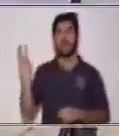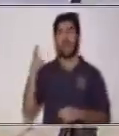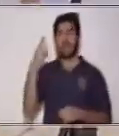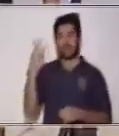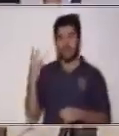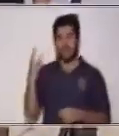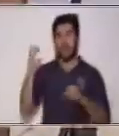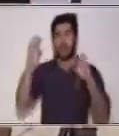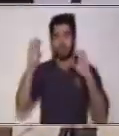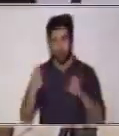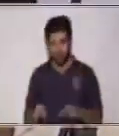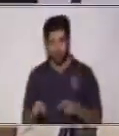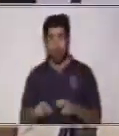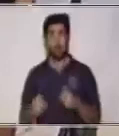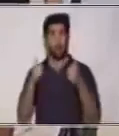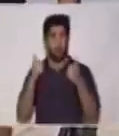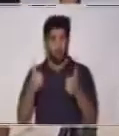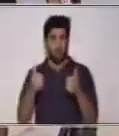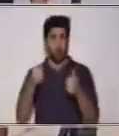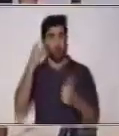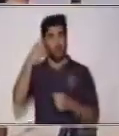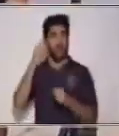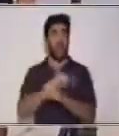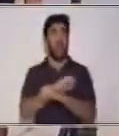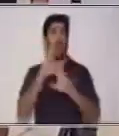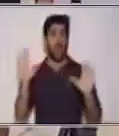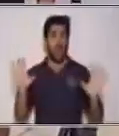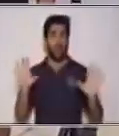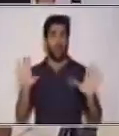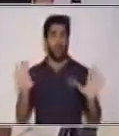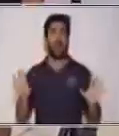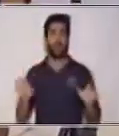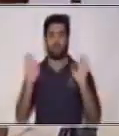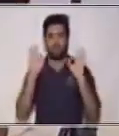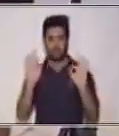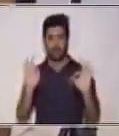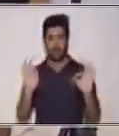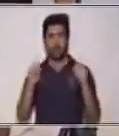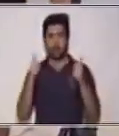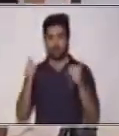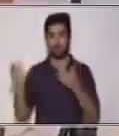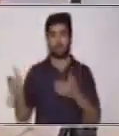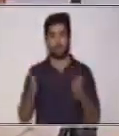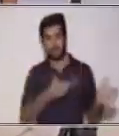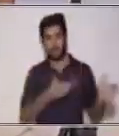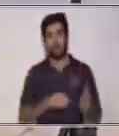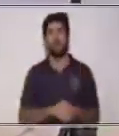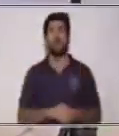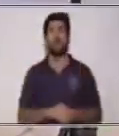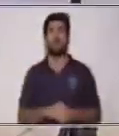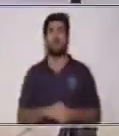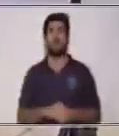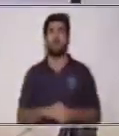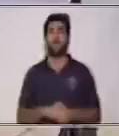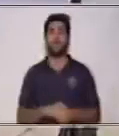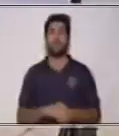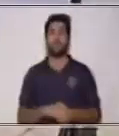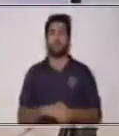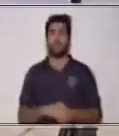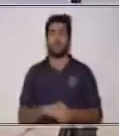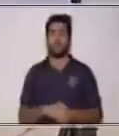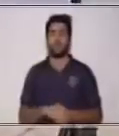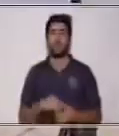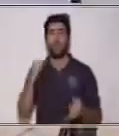bien, excelente. Así vamos bien en casita, se nos está quedando. Excelente. Muy bien. Ahora tenemos como